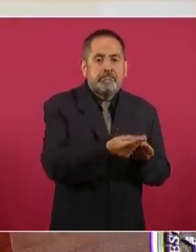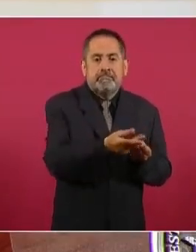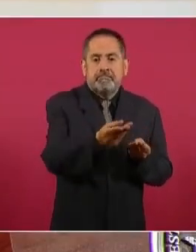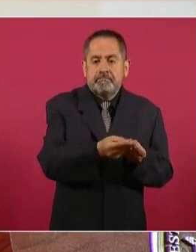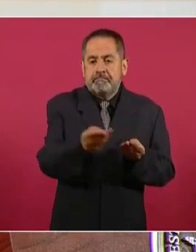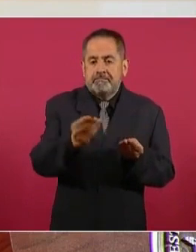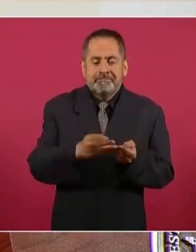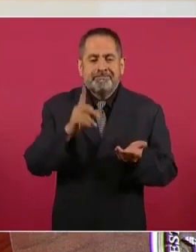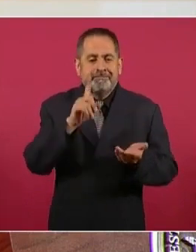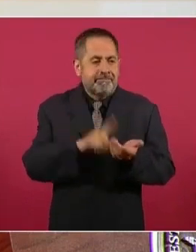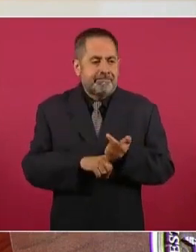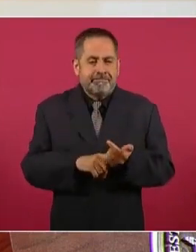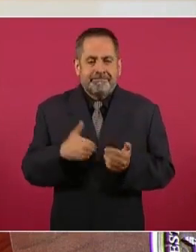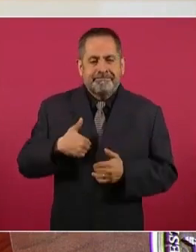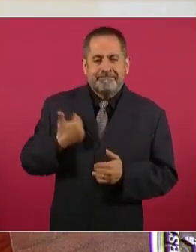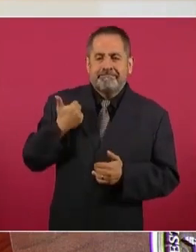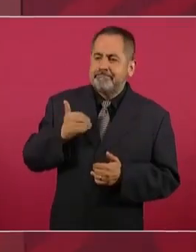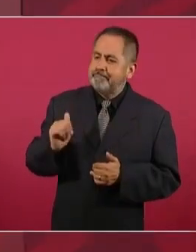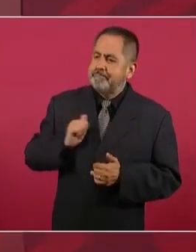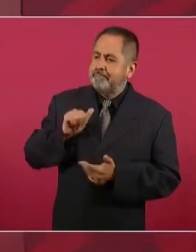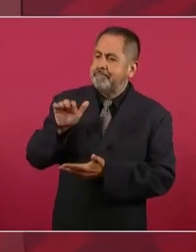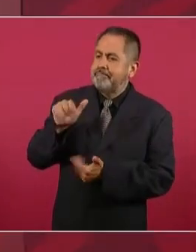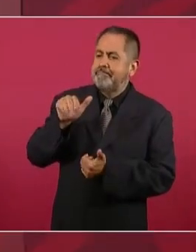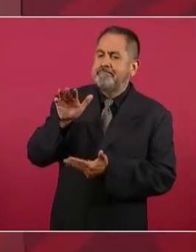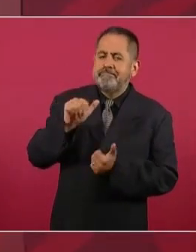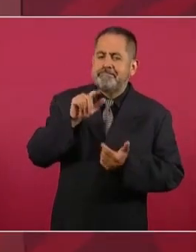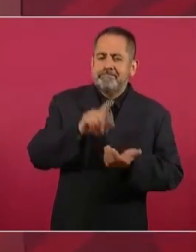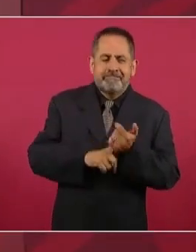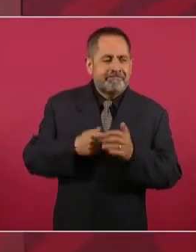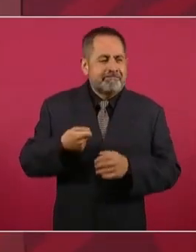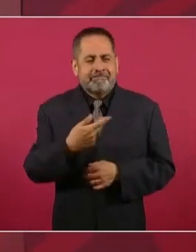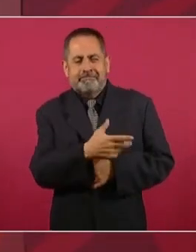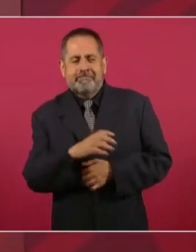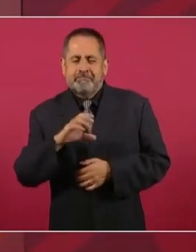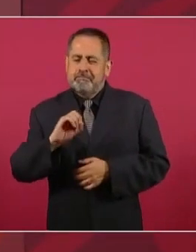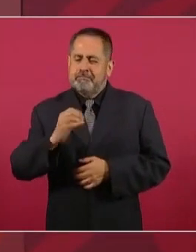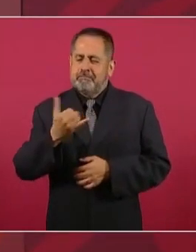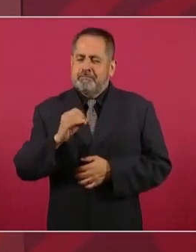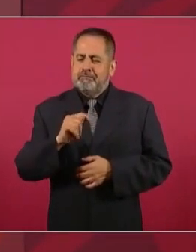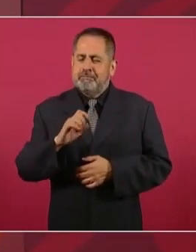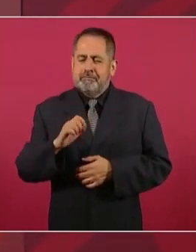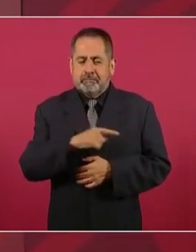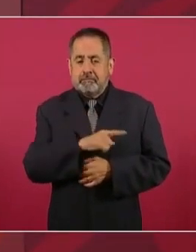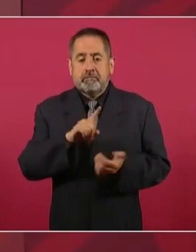a los coyotes, a los políticos corruptos